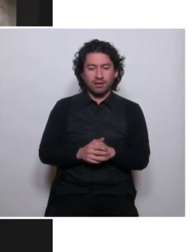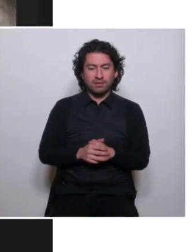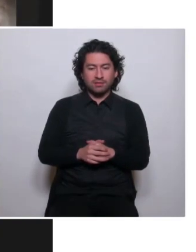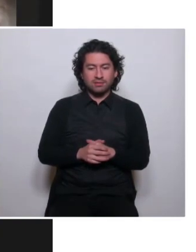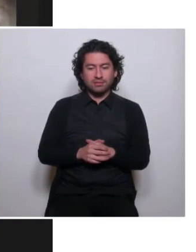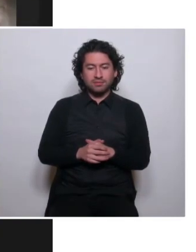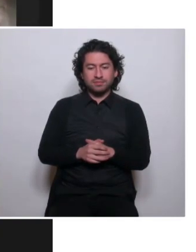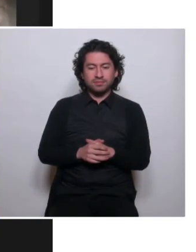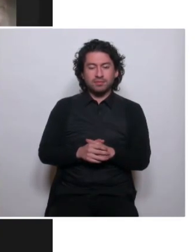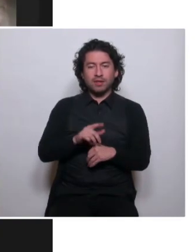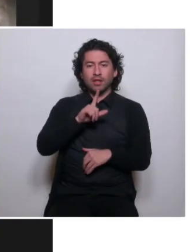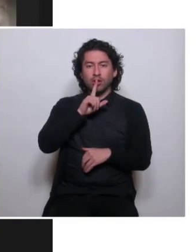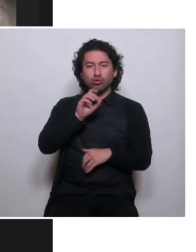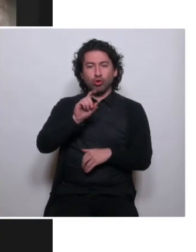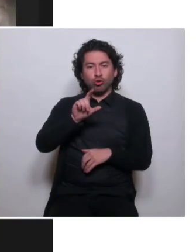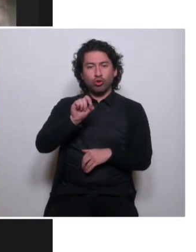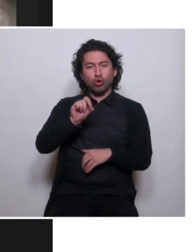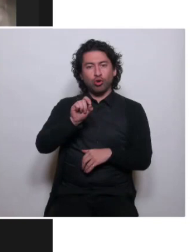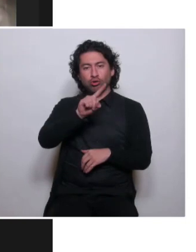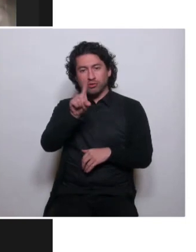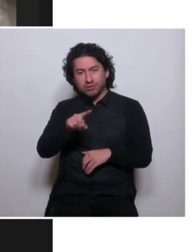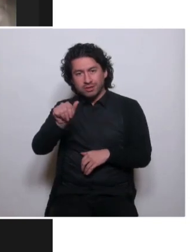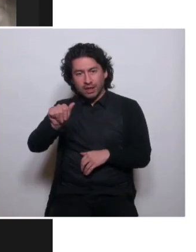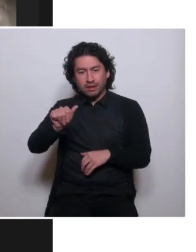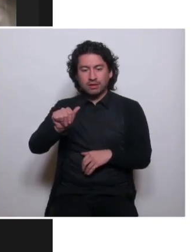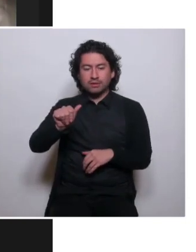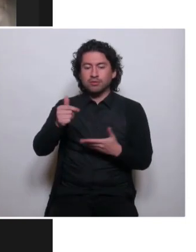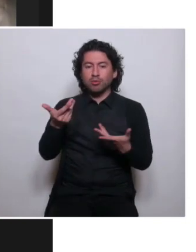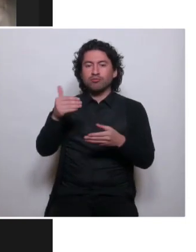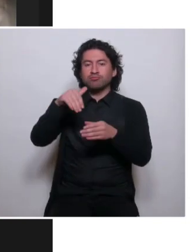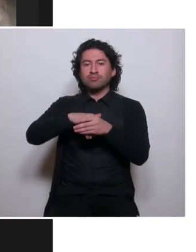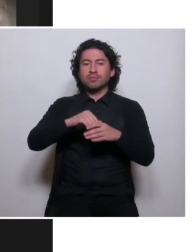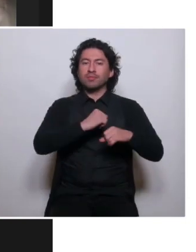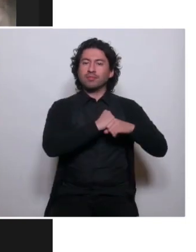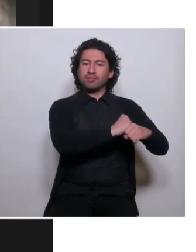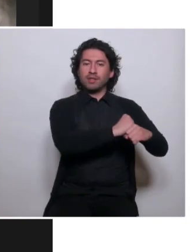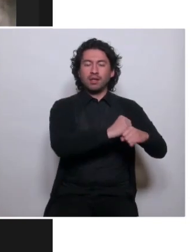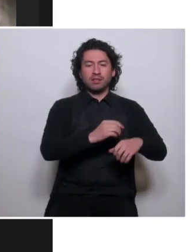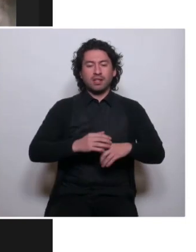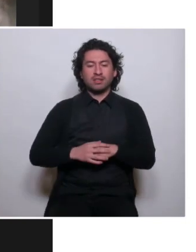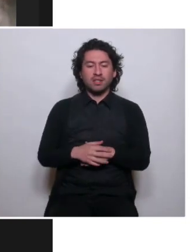secretario. Señor Pablo Tolosa, ¿cómo vota? En contra, señor secretario.